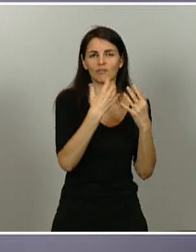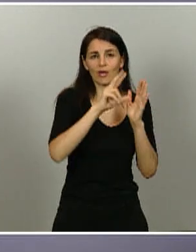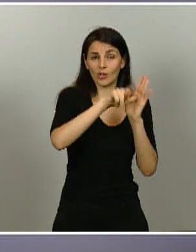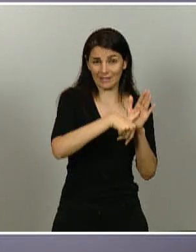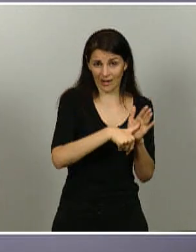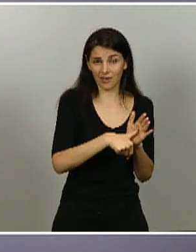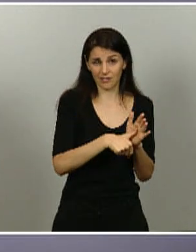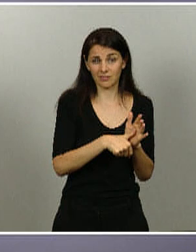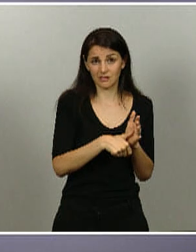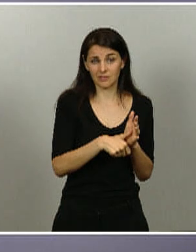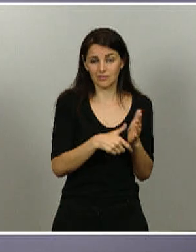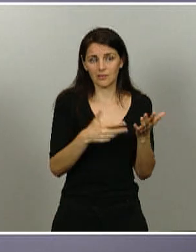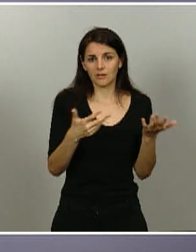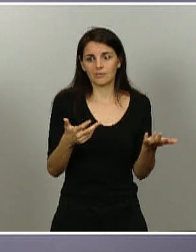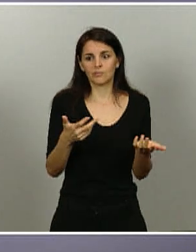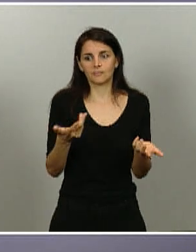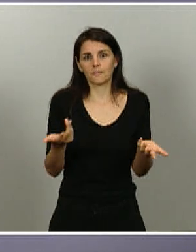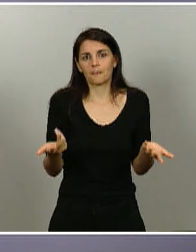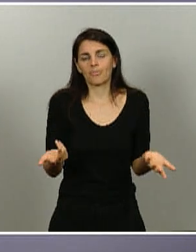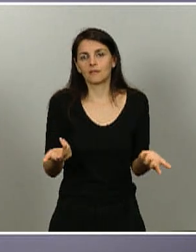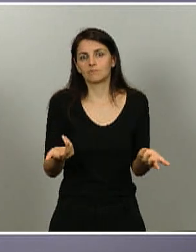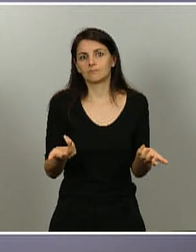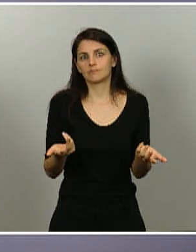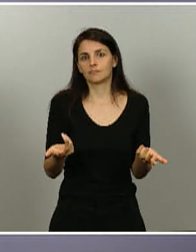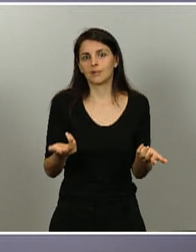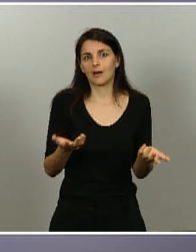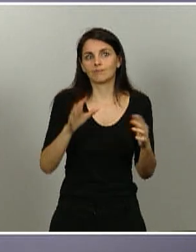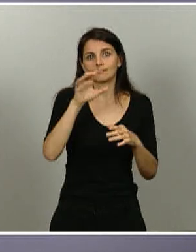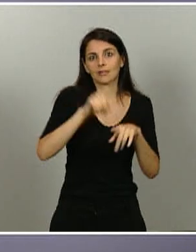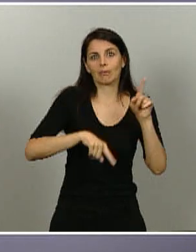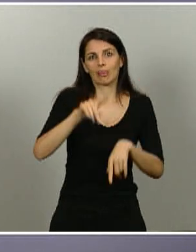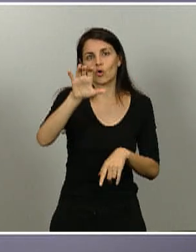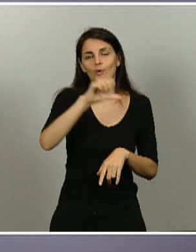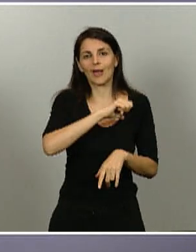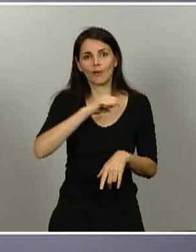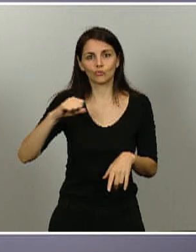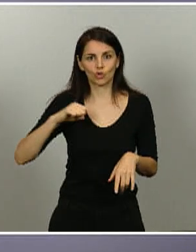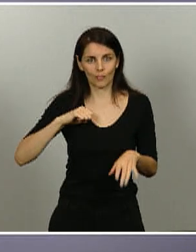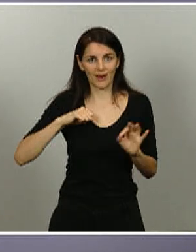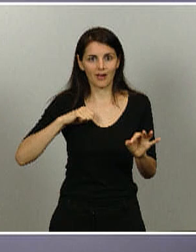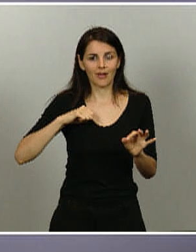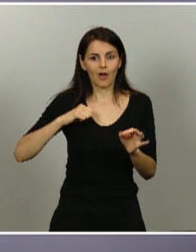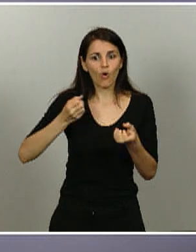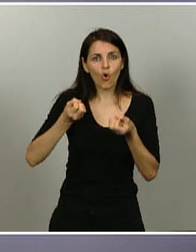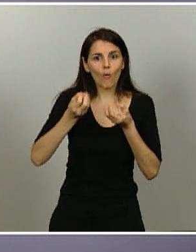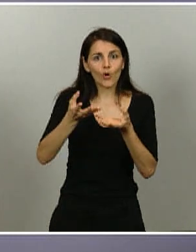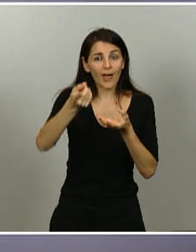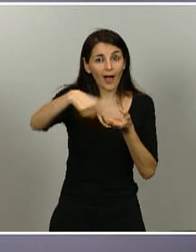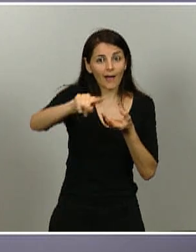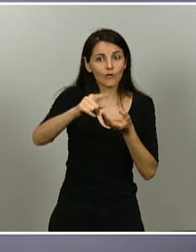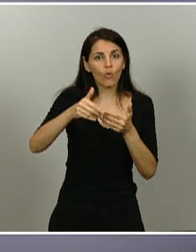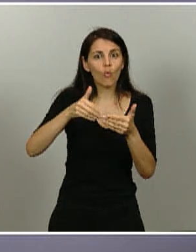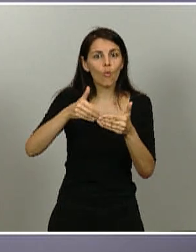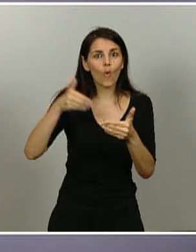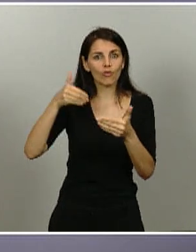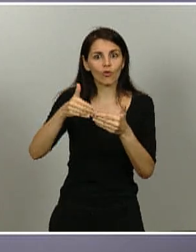notificación a los servicios de salud pública de la comunidad autónoma, no a nuestro servicio, con lo cual puede haber algún pequeño retraso, pero en